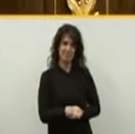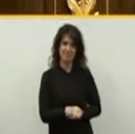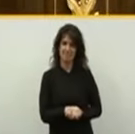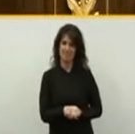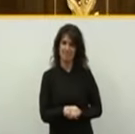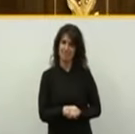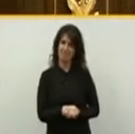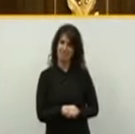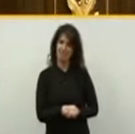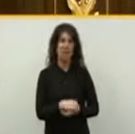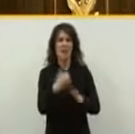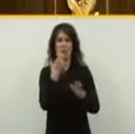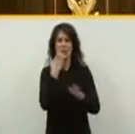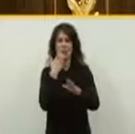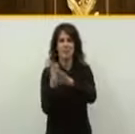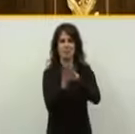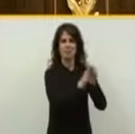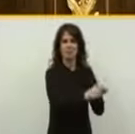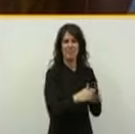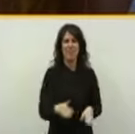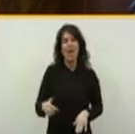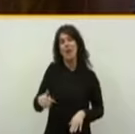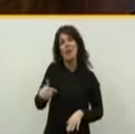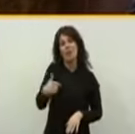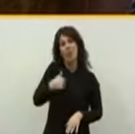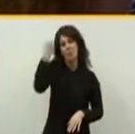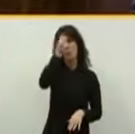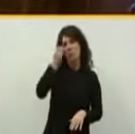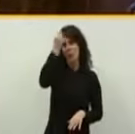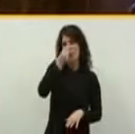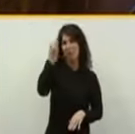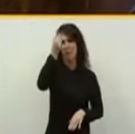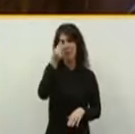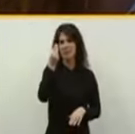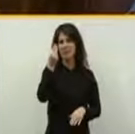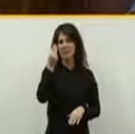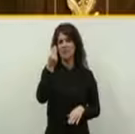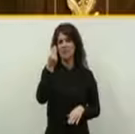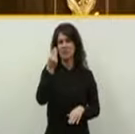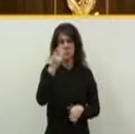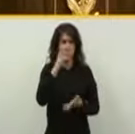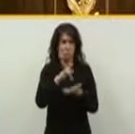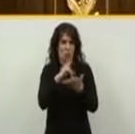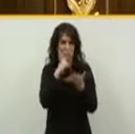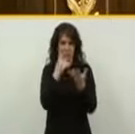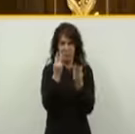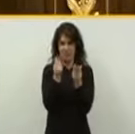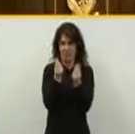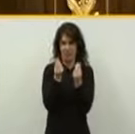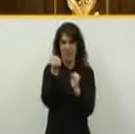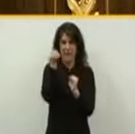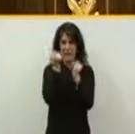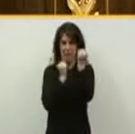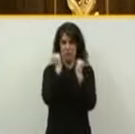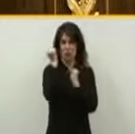Bromas aparte. Pensaba, señorías, que a la vista de la tensión que se percibe entre los dos